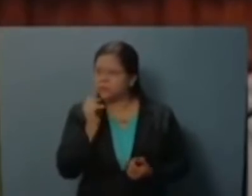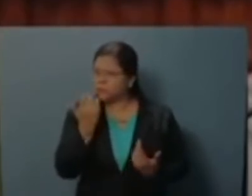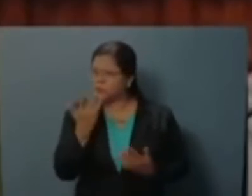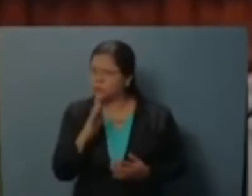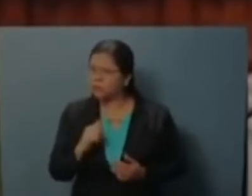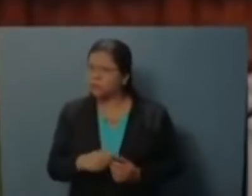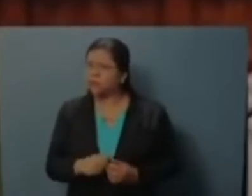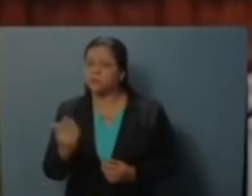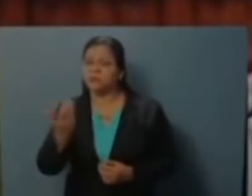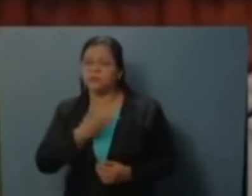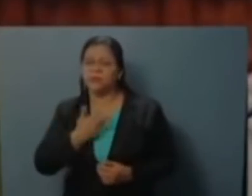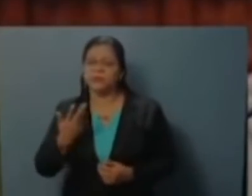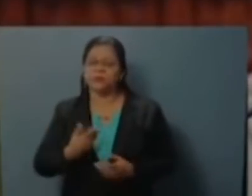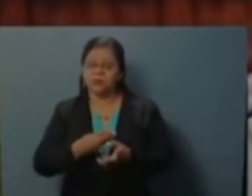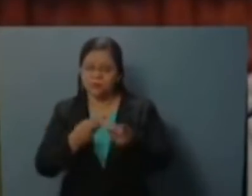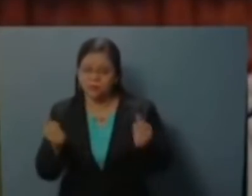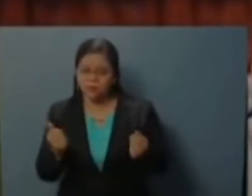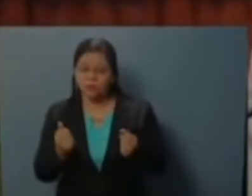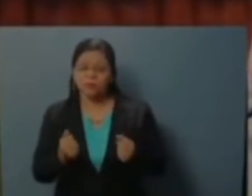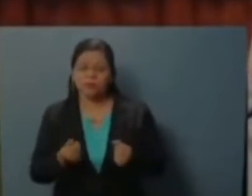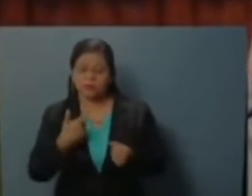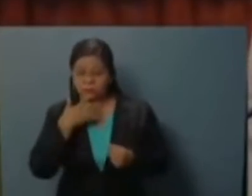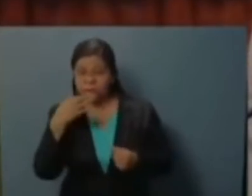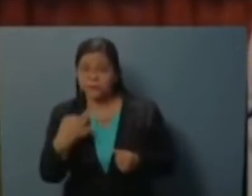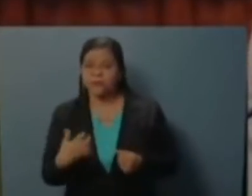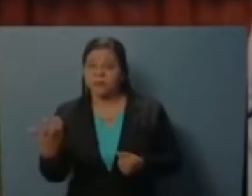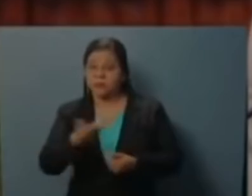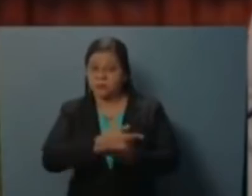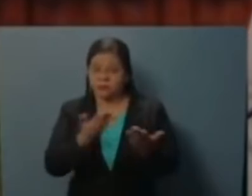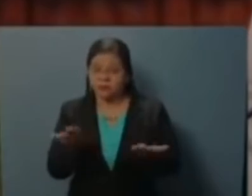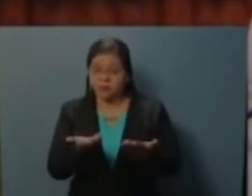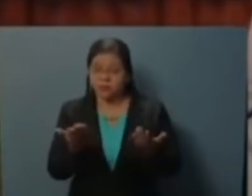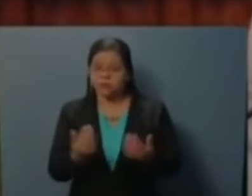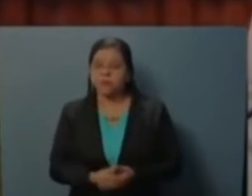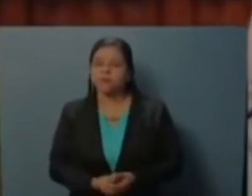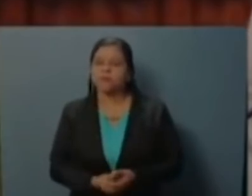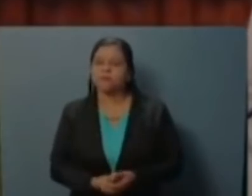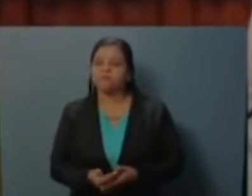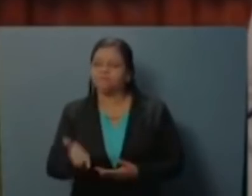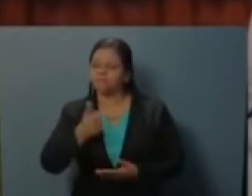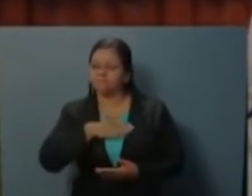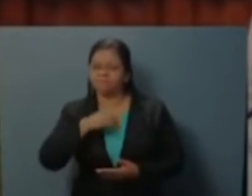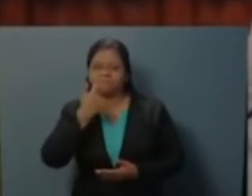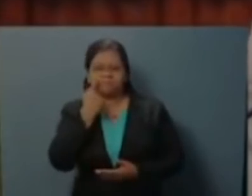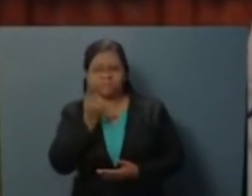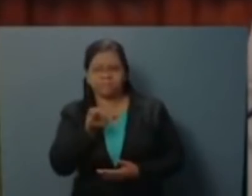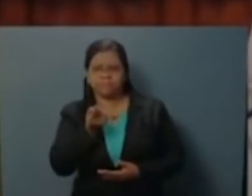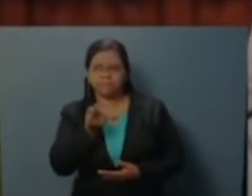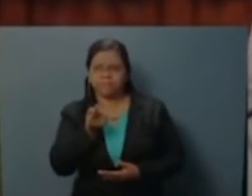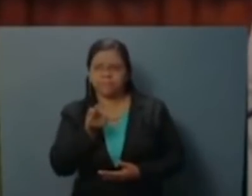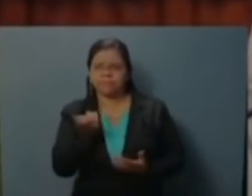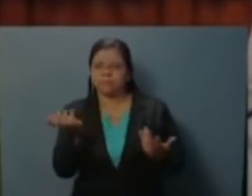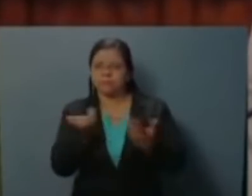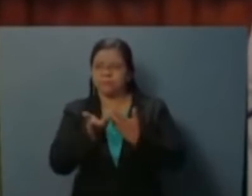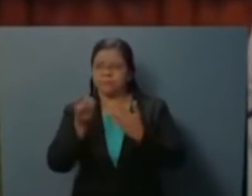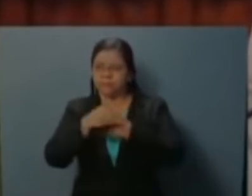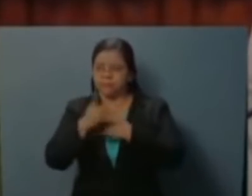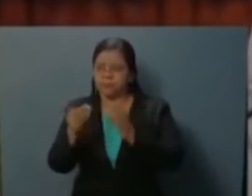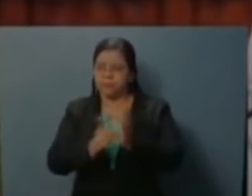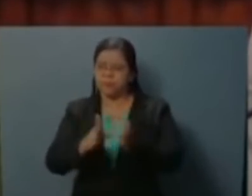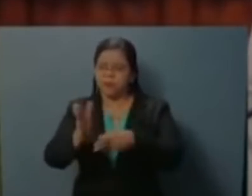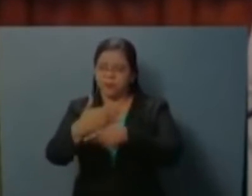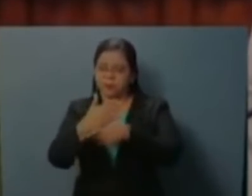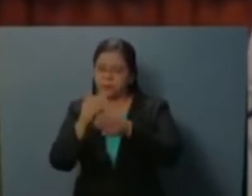destrabando, desentrampando, porque eso es lo que realmente estamos haciendo, y escucho hablar a los colegas diputados de